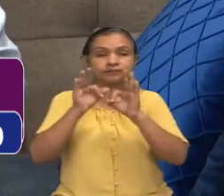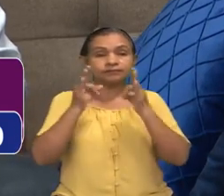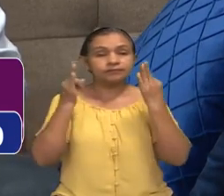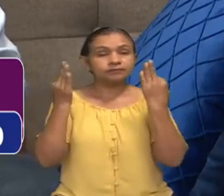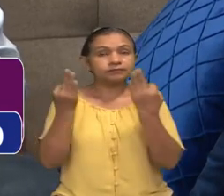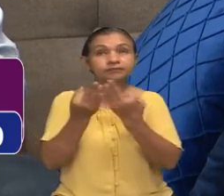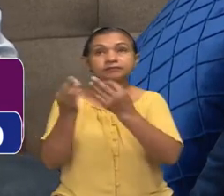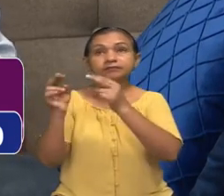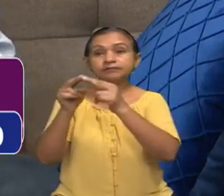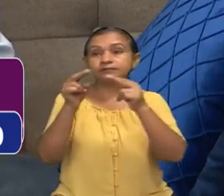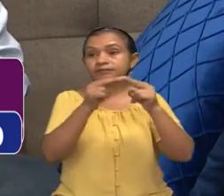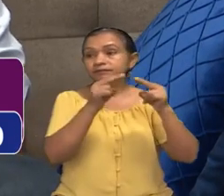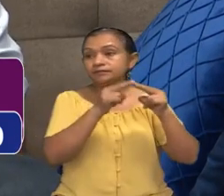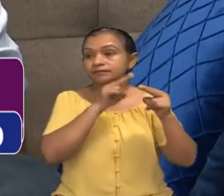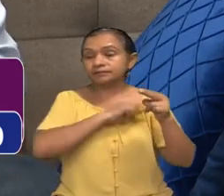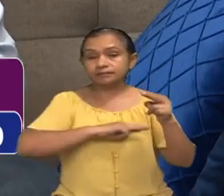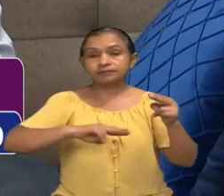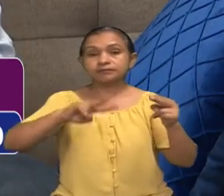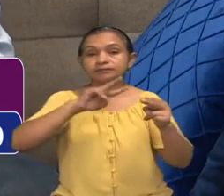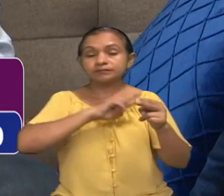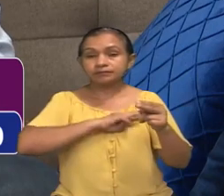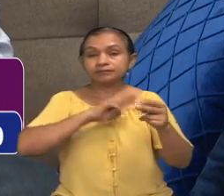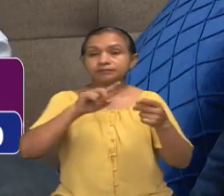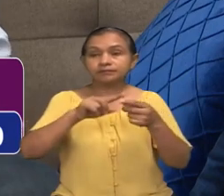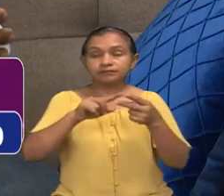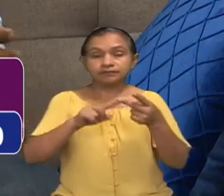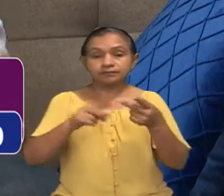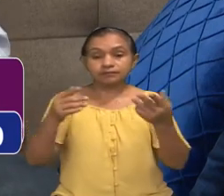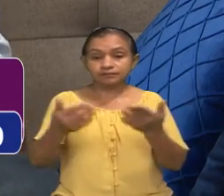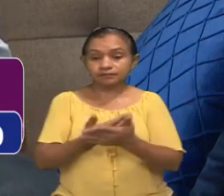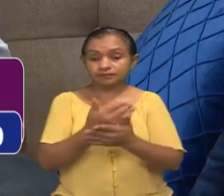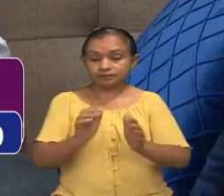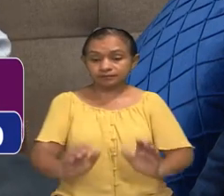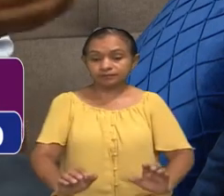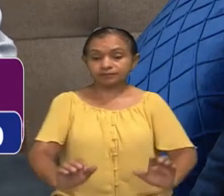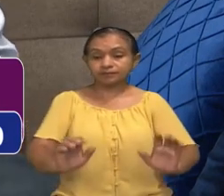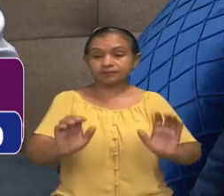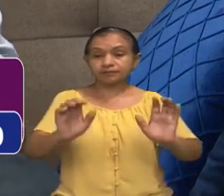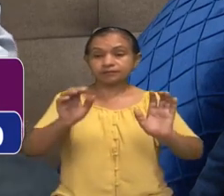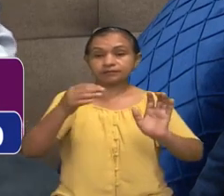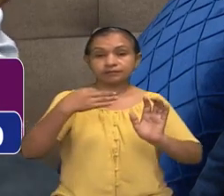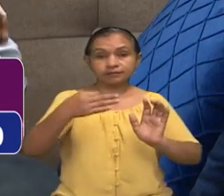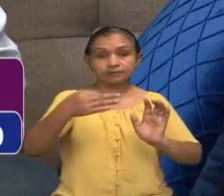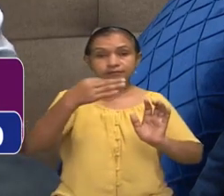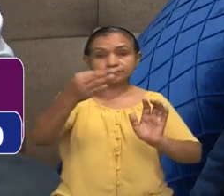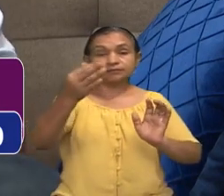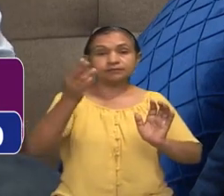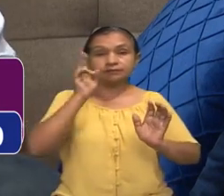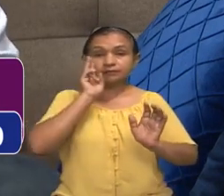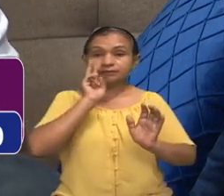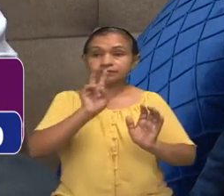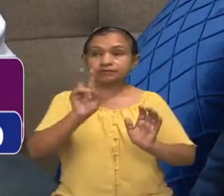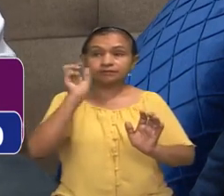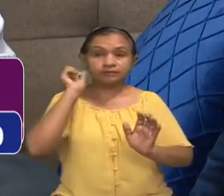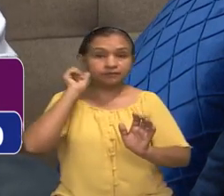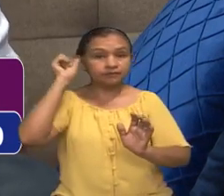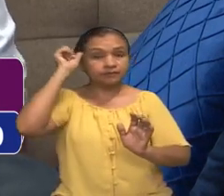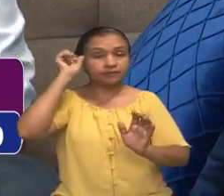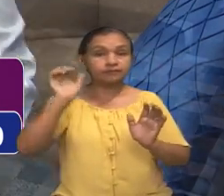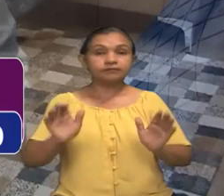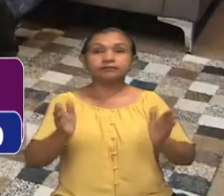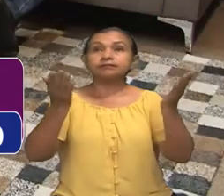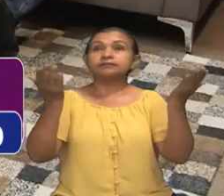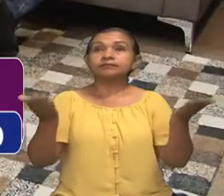vinculación en valores para la sociedad, esa formación en las nuevas generaciones para que abracen precisamente nuestra identidad, nuestros adultos mayores.